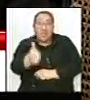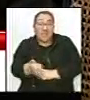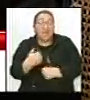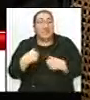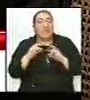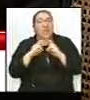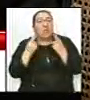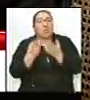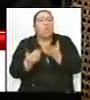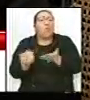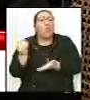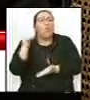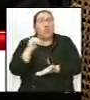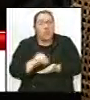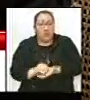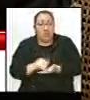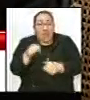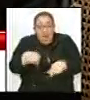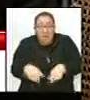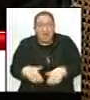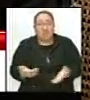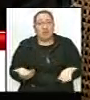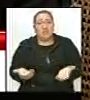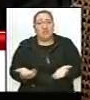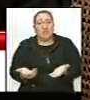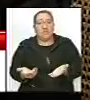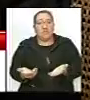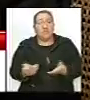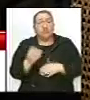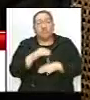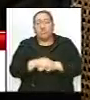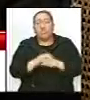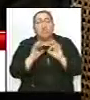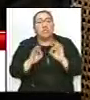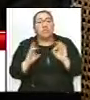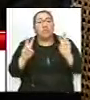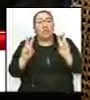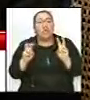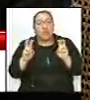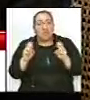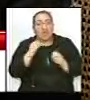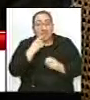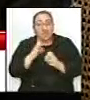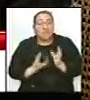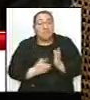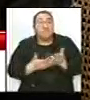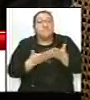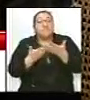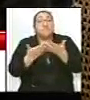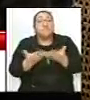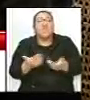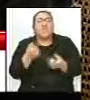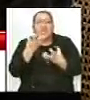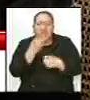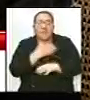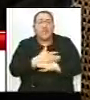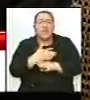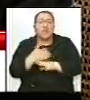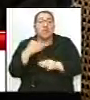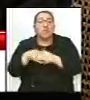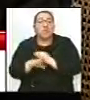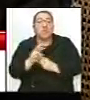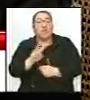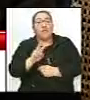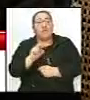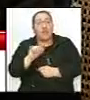reunión nuevamente ya también aquí sobre este mismo tema de llevarle desarrollo al BRAE, presidente. En